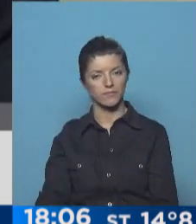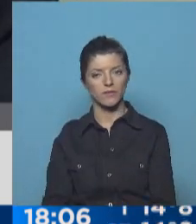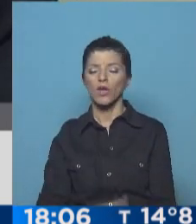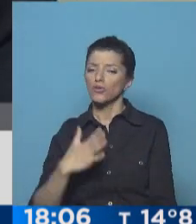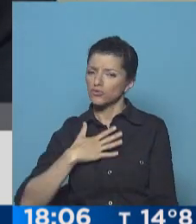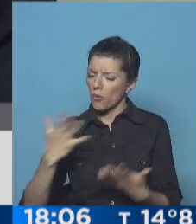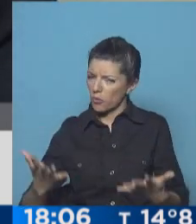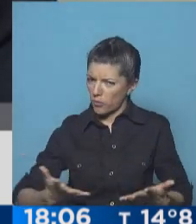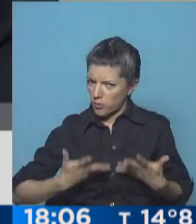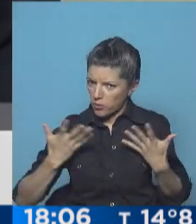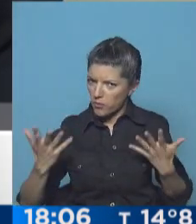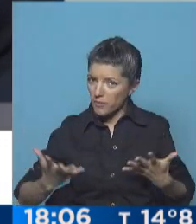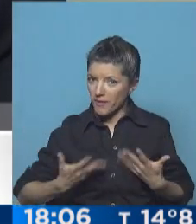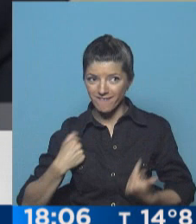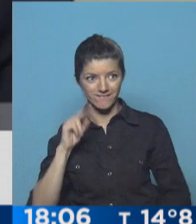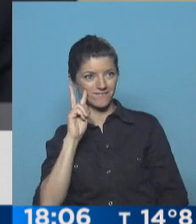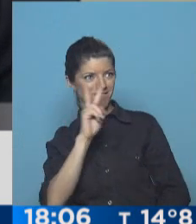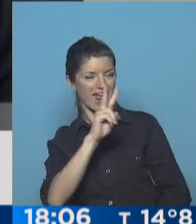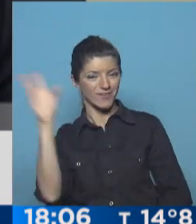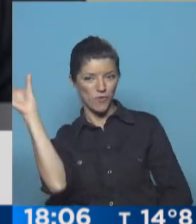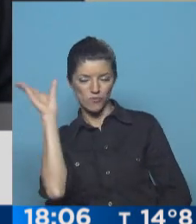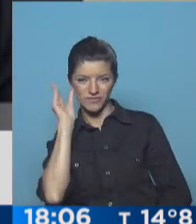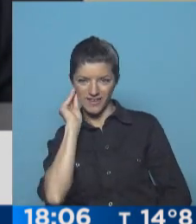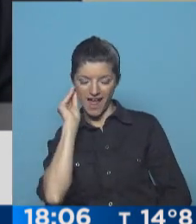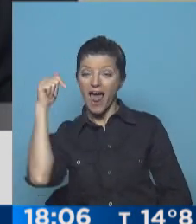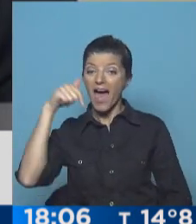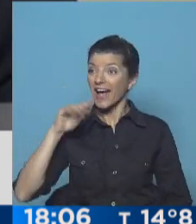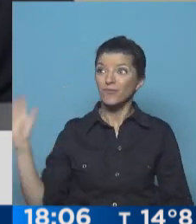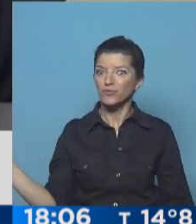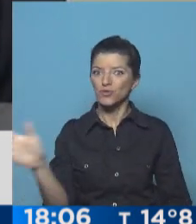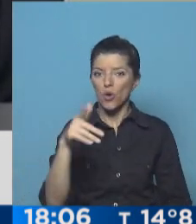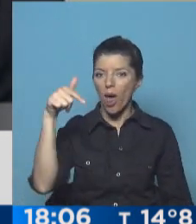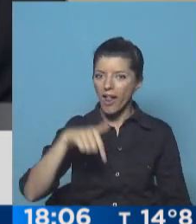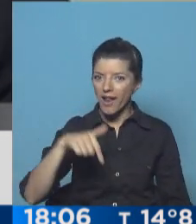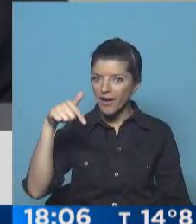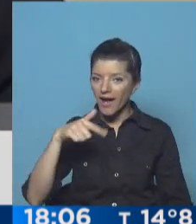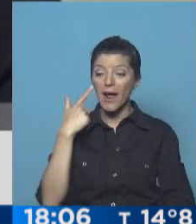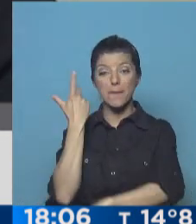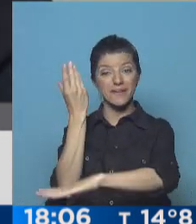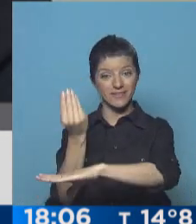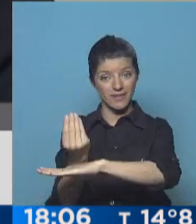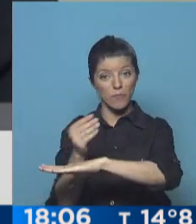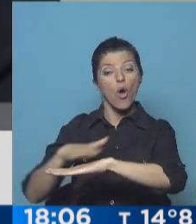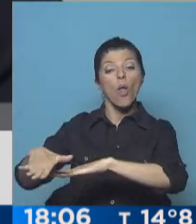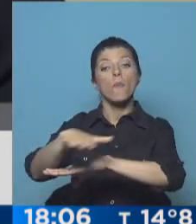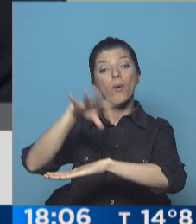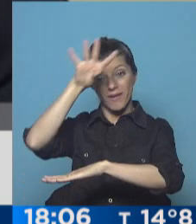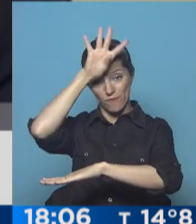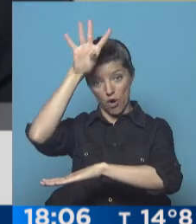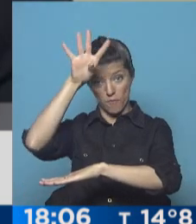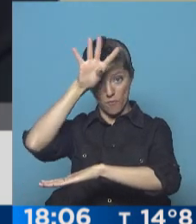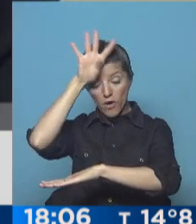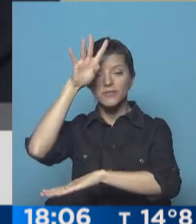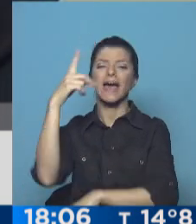alegría inmensa verte, escucharte. Aquí estamos todos los representantes del pueblo de Formosa con